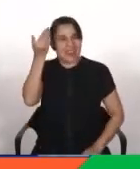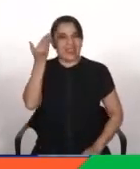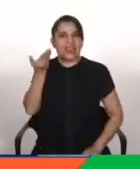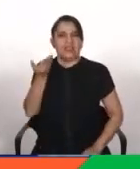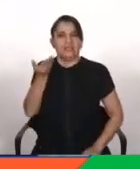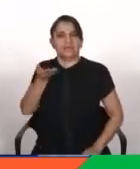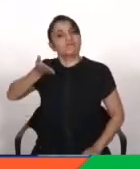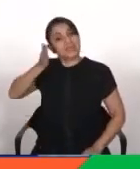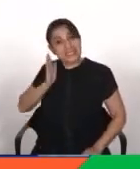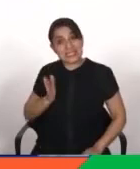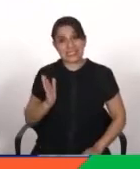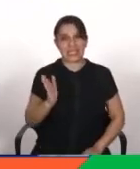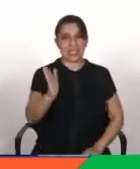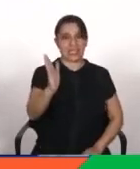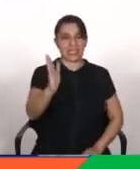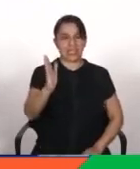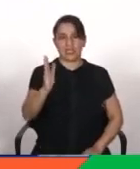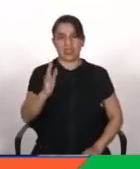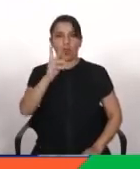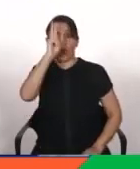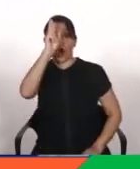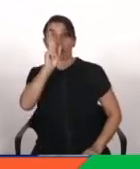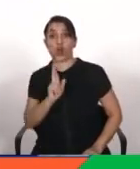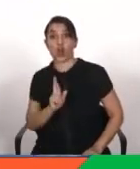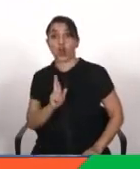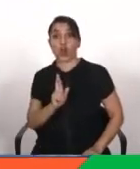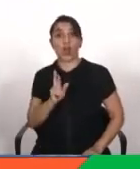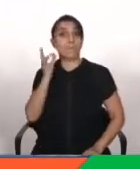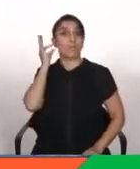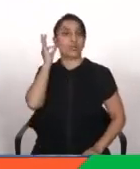es seguir roles de mujeres. Y